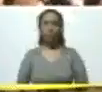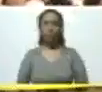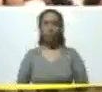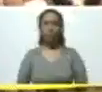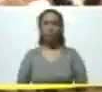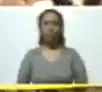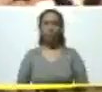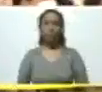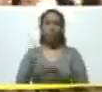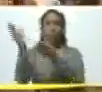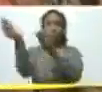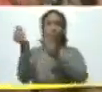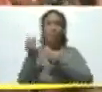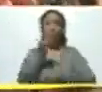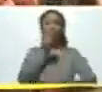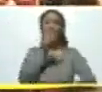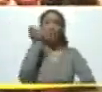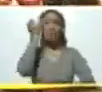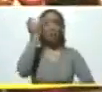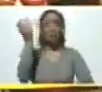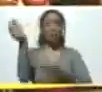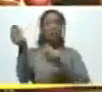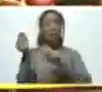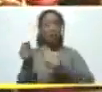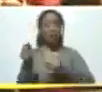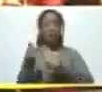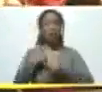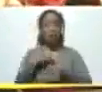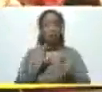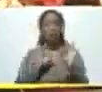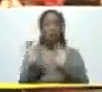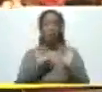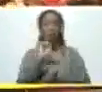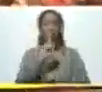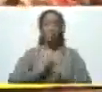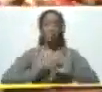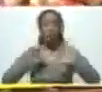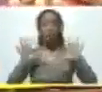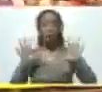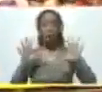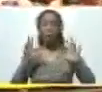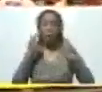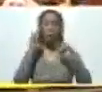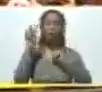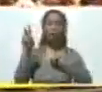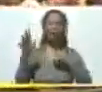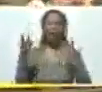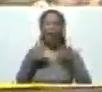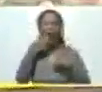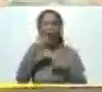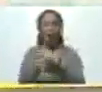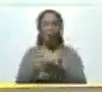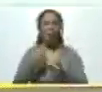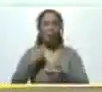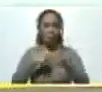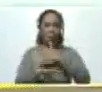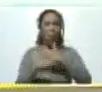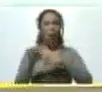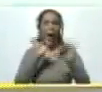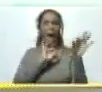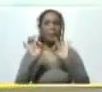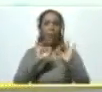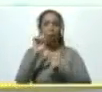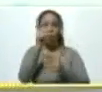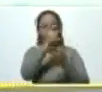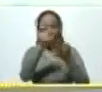Ay, me dieron buena idea. Voy a preparar ese 1x10. Vamos a ver qué nombre le damos, pero vamos a preparar una línea